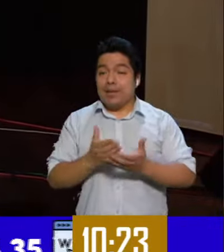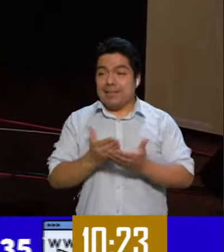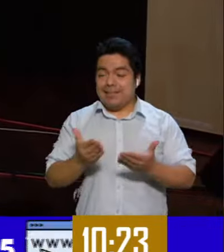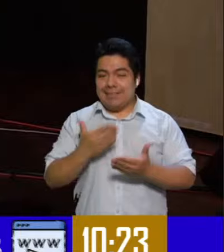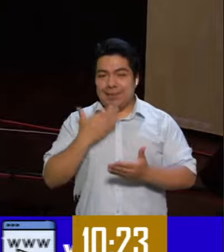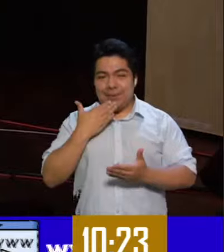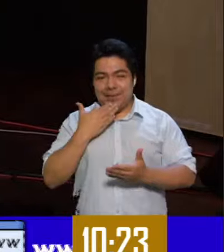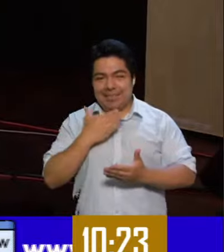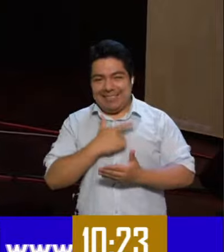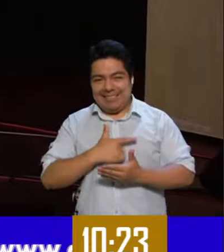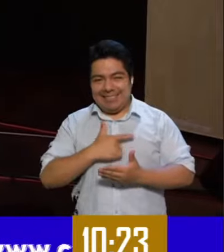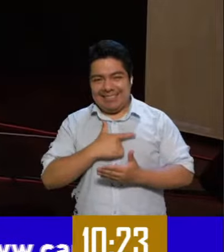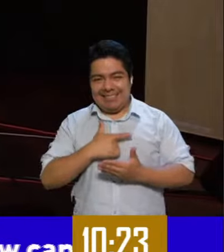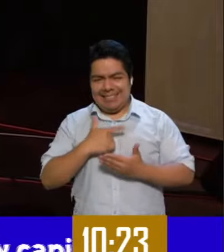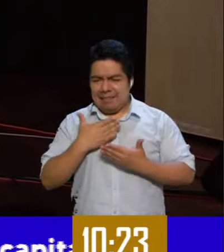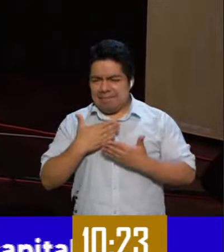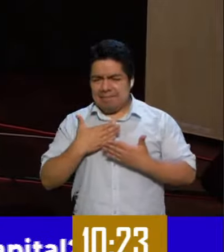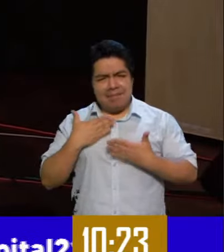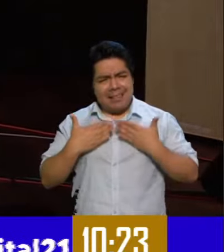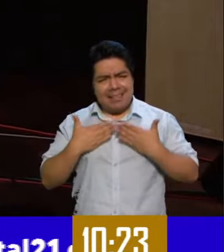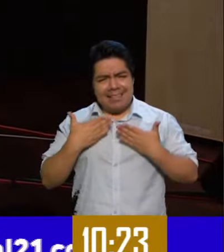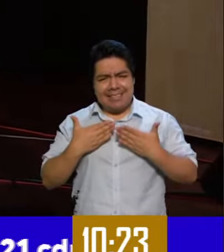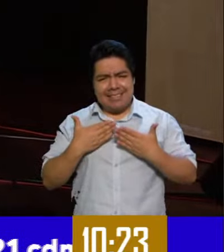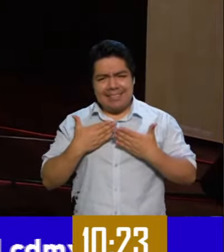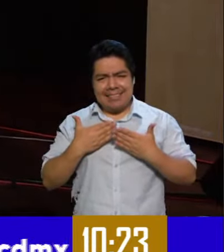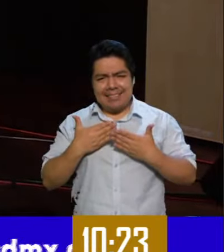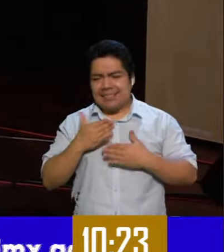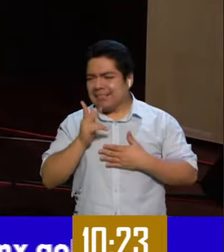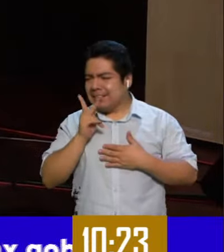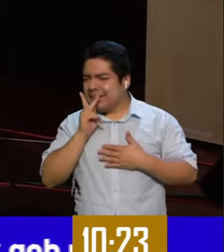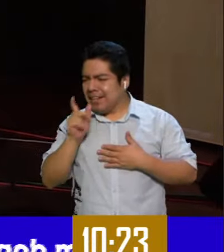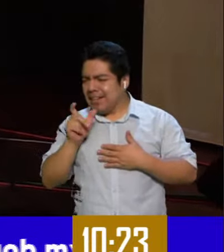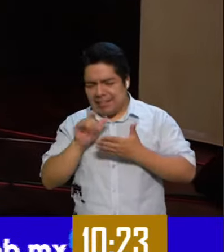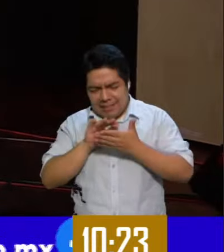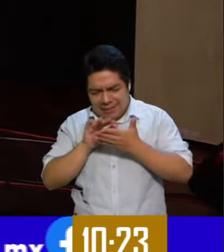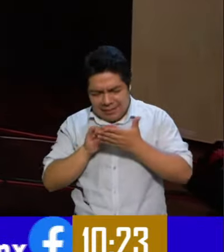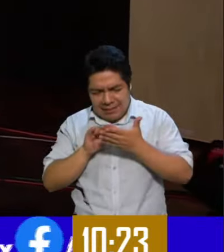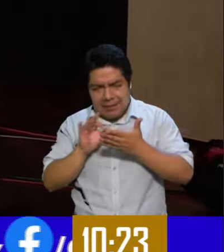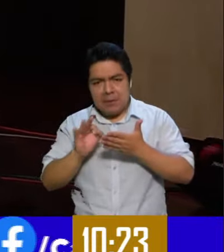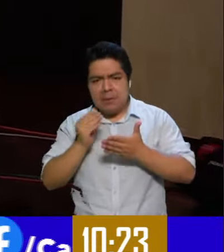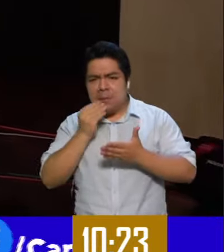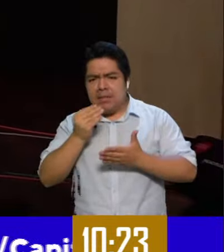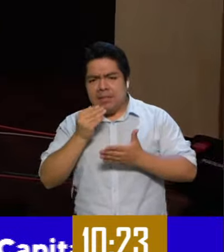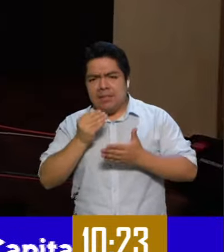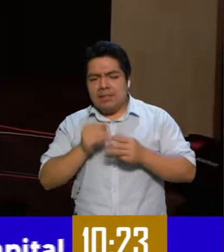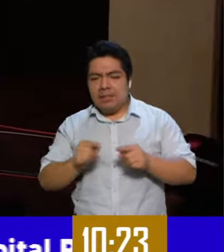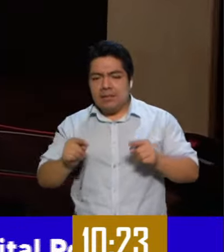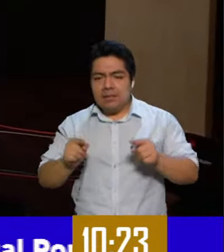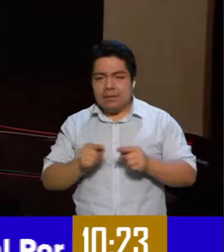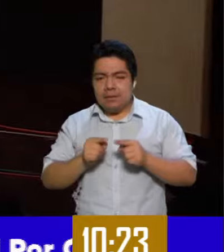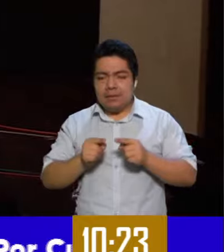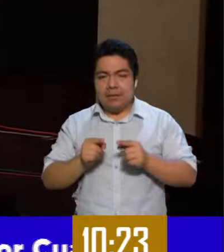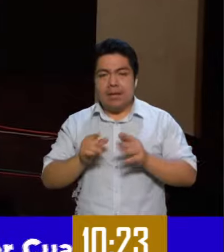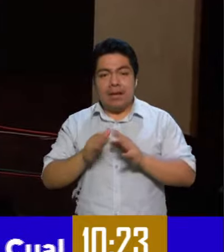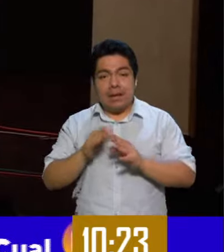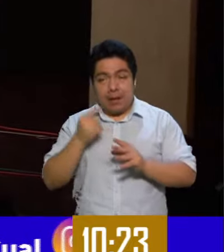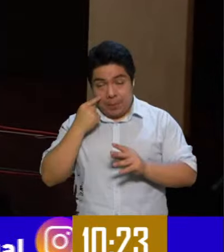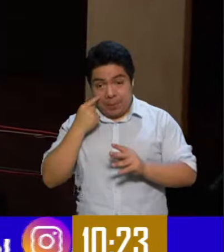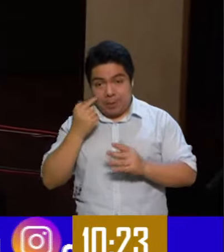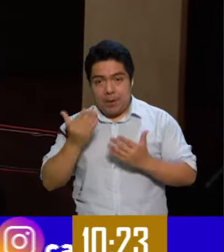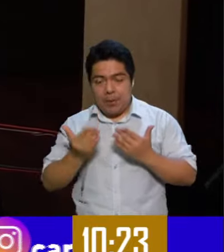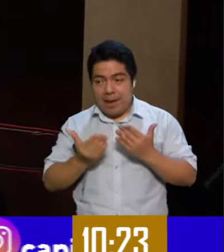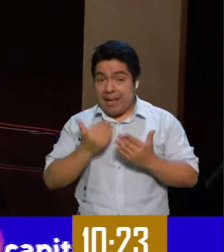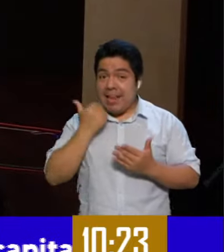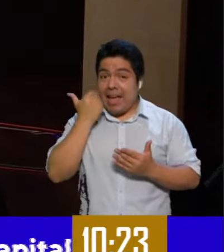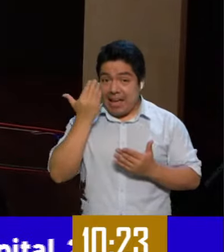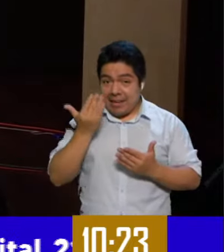bien. pues, qué alegría, ¿no? ¡Qué letra tan buena, Shanik! Oye, qué buenísima es. A ver cómo es. Quiero bailar.